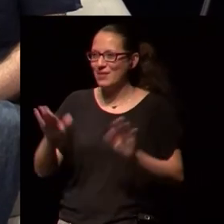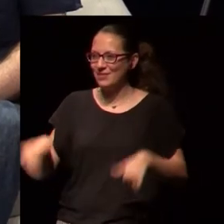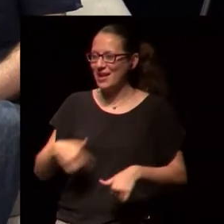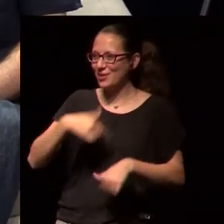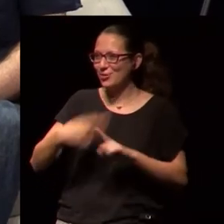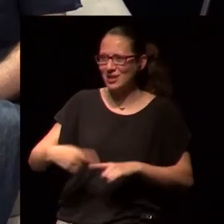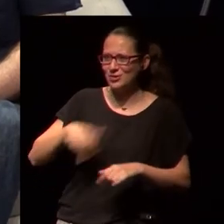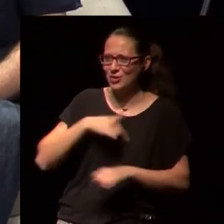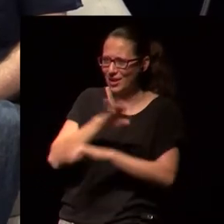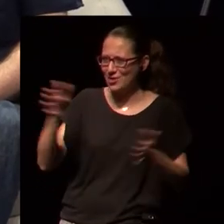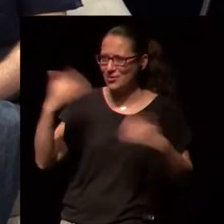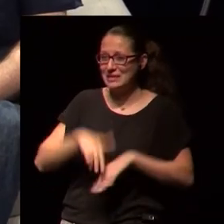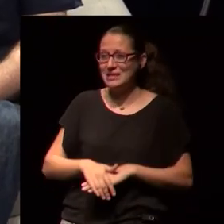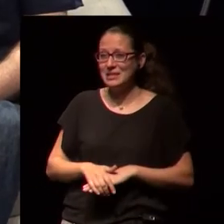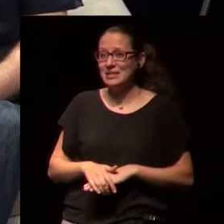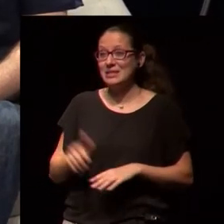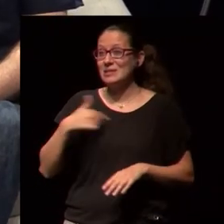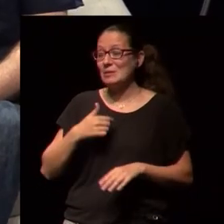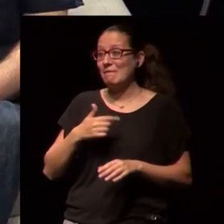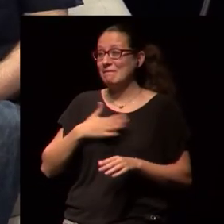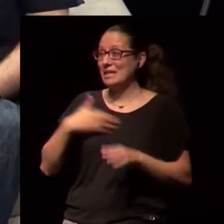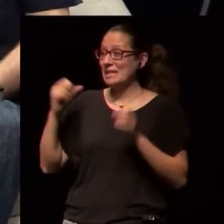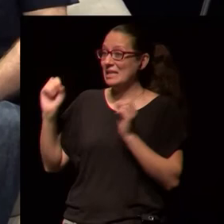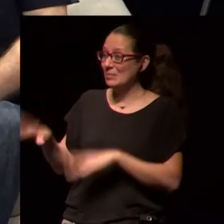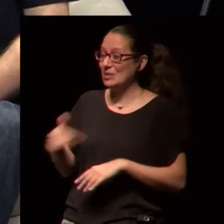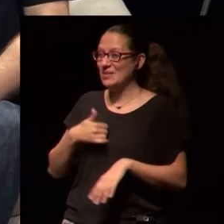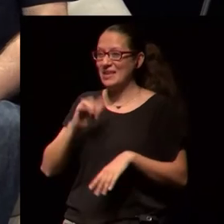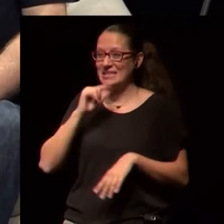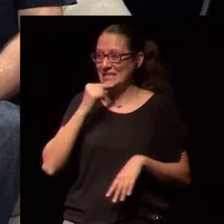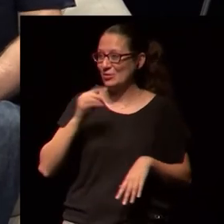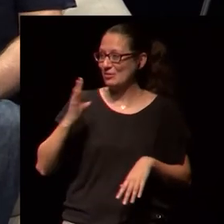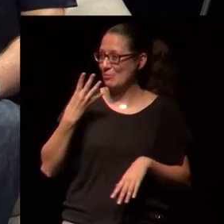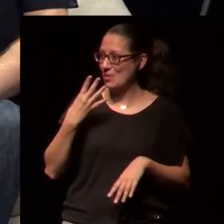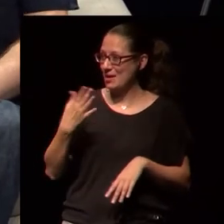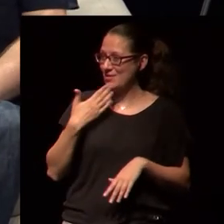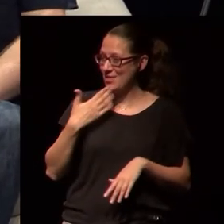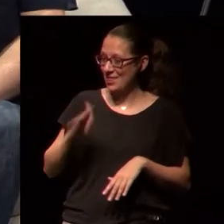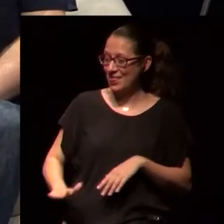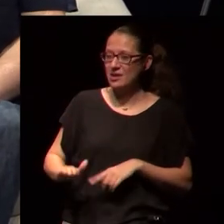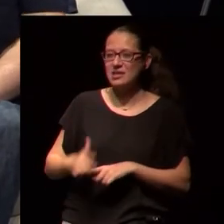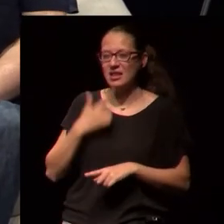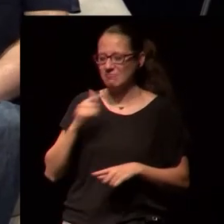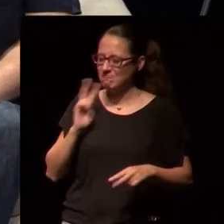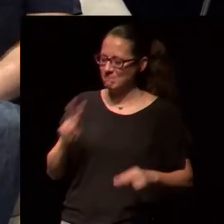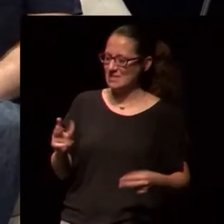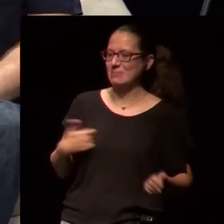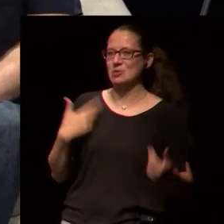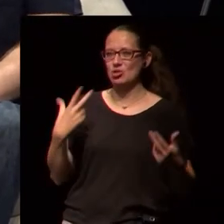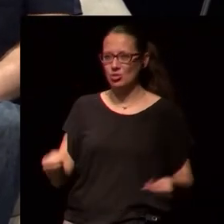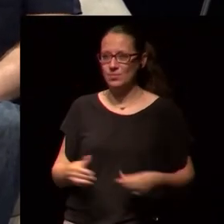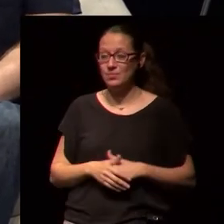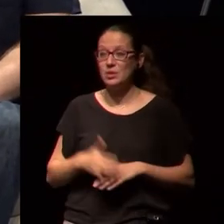Hugo, con 4 añitos, y me dice, abuela, pues no, porque yo vengo con mi historia personal, que es vivir mi proceso de